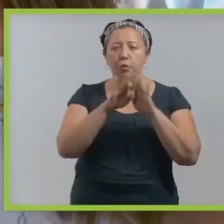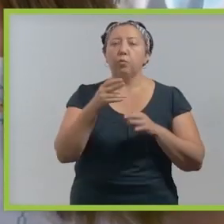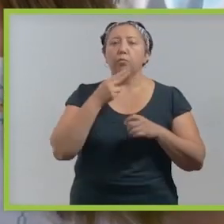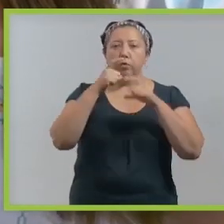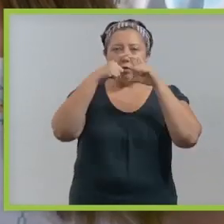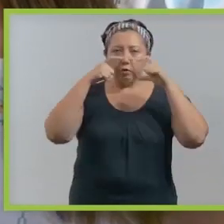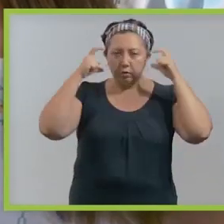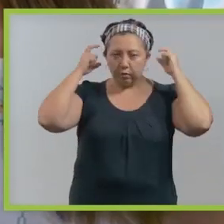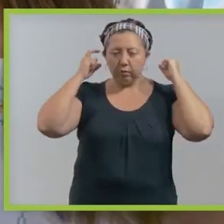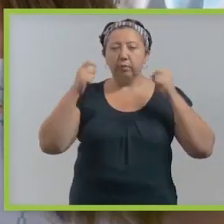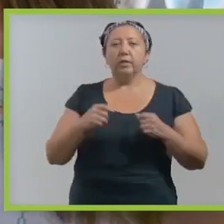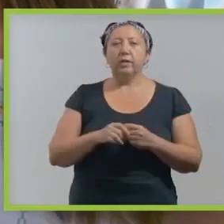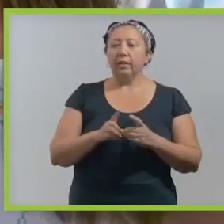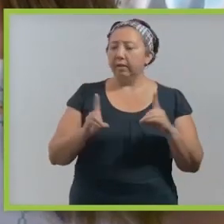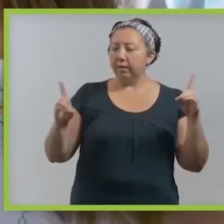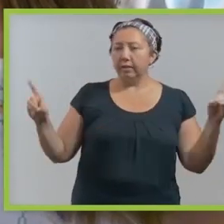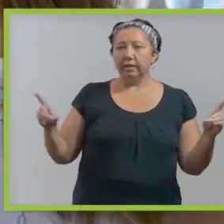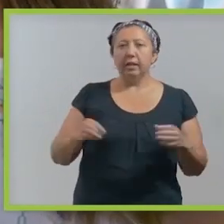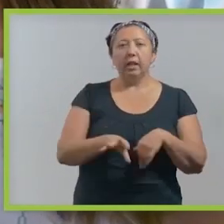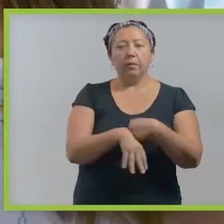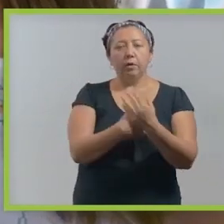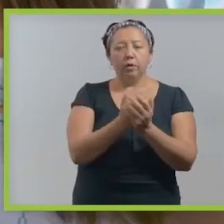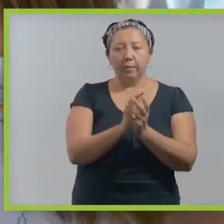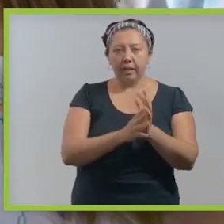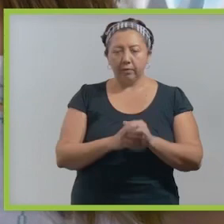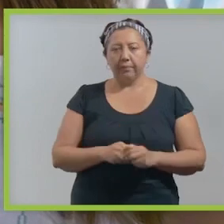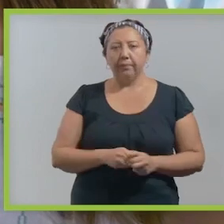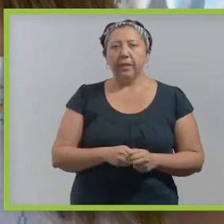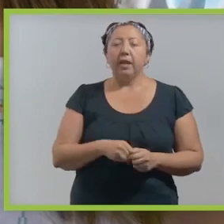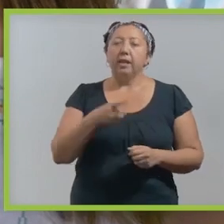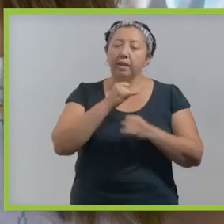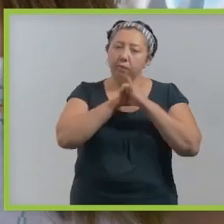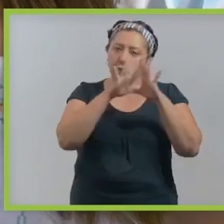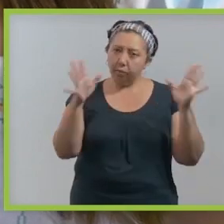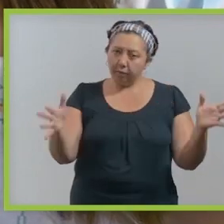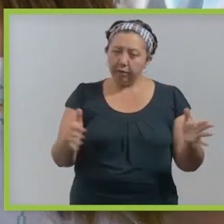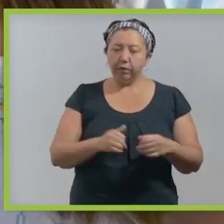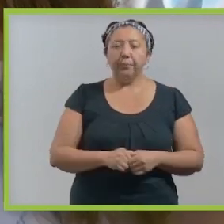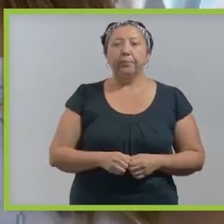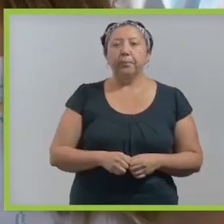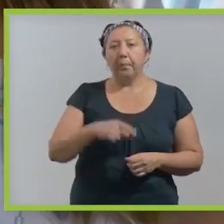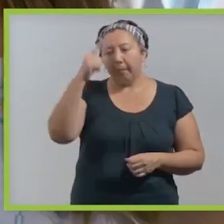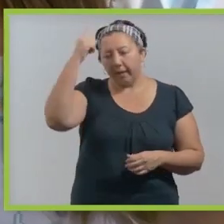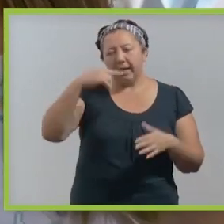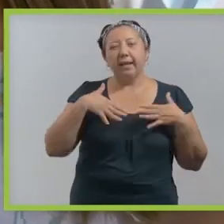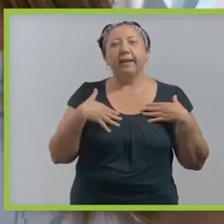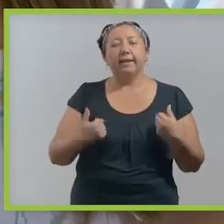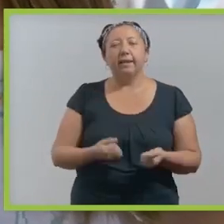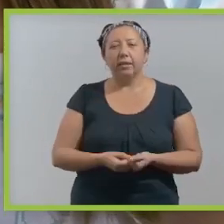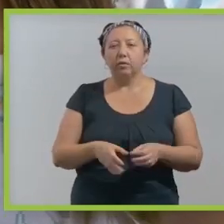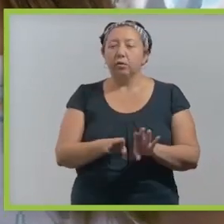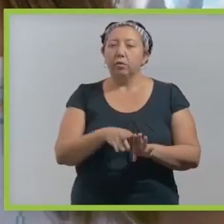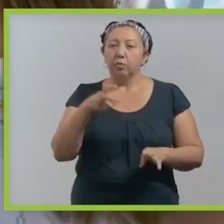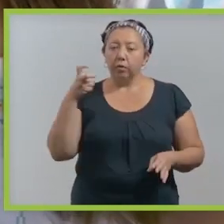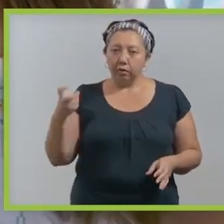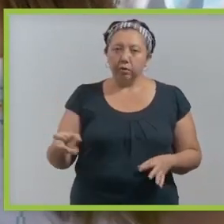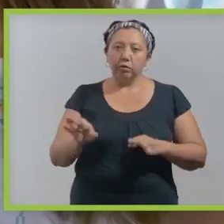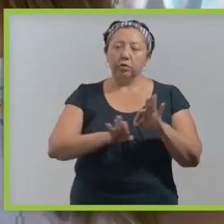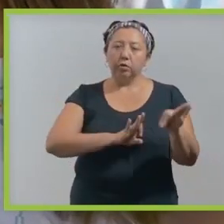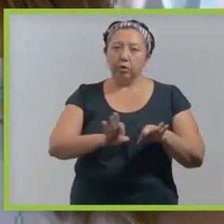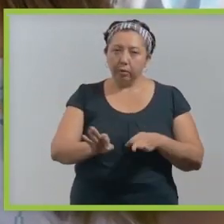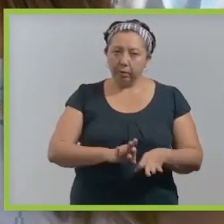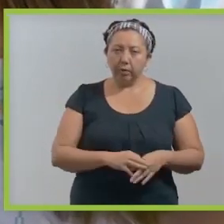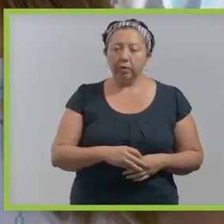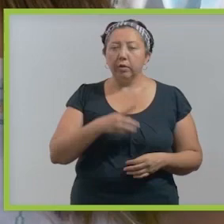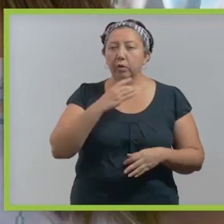el uso del cubrebocas, la sana distancia y el lavado de manos. Te voy a dar un dato nada más, Libden, para que entendamos cómo esto es un trabajo